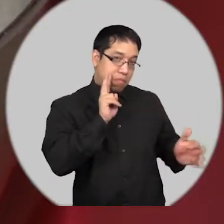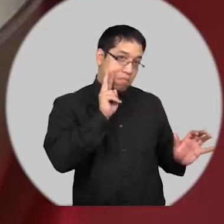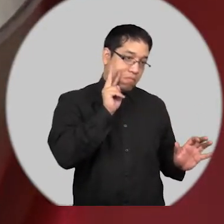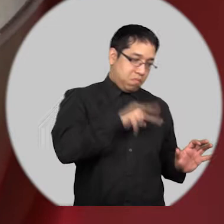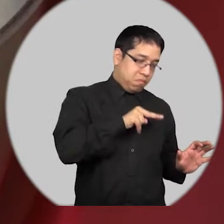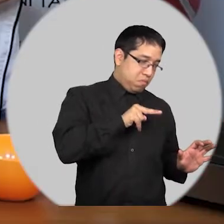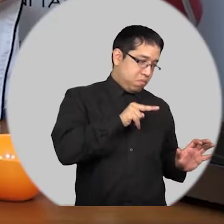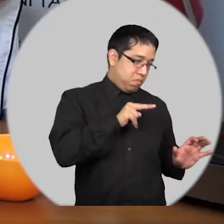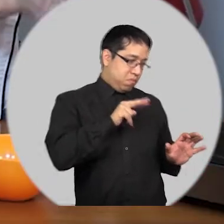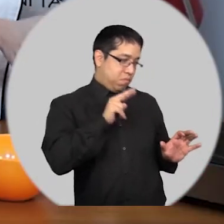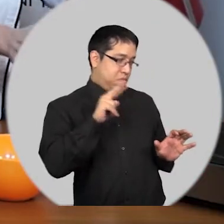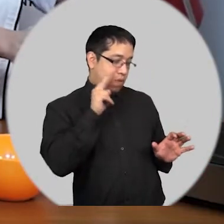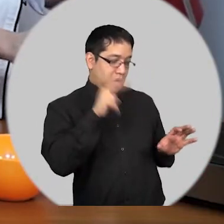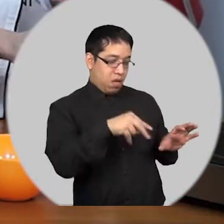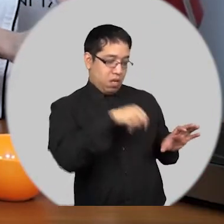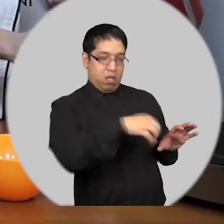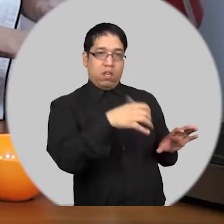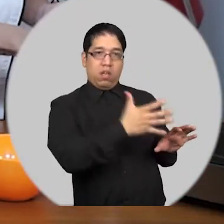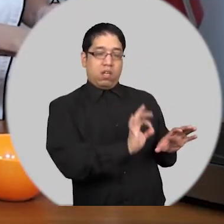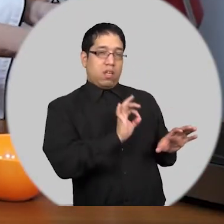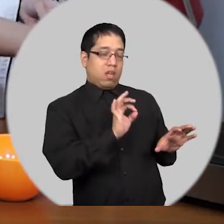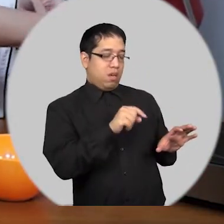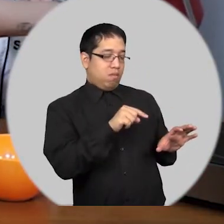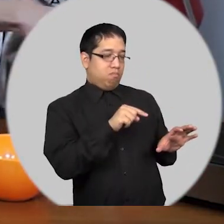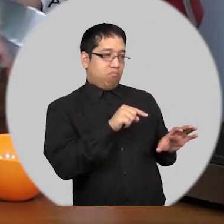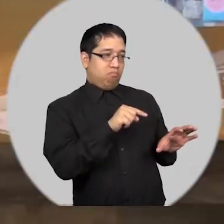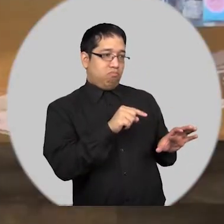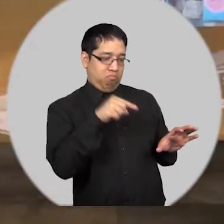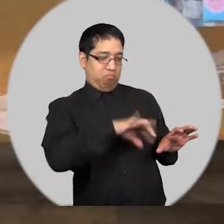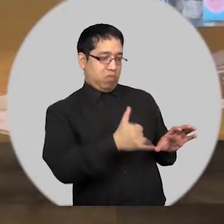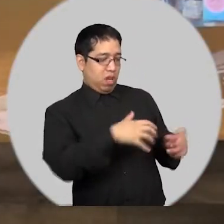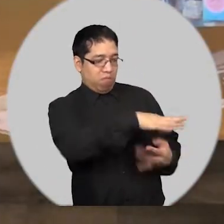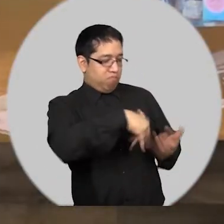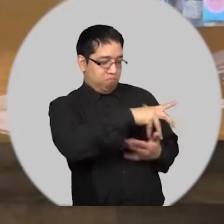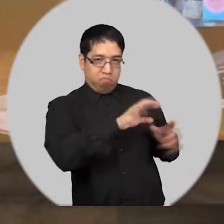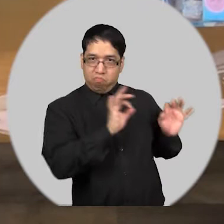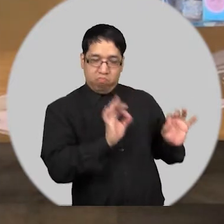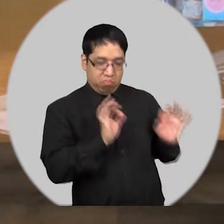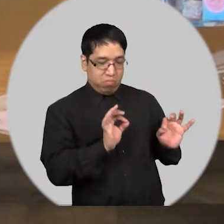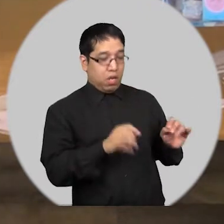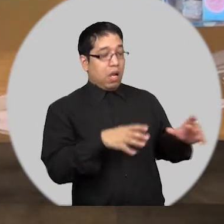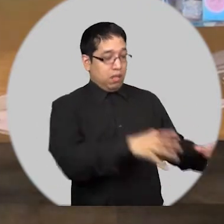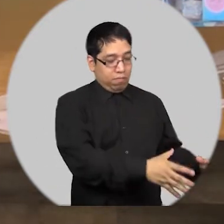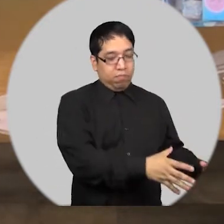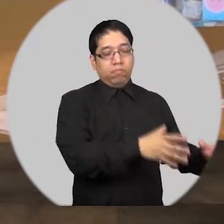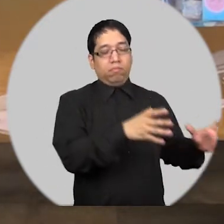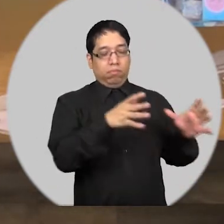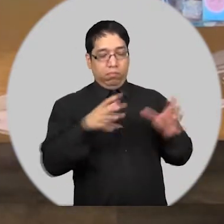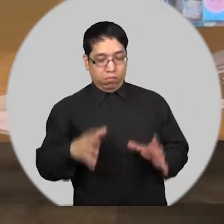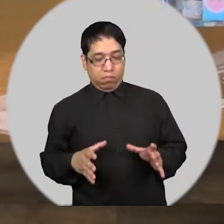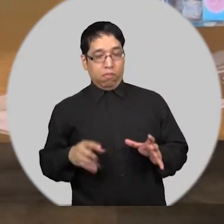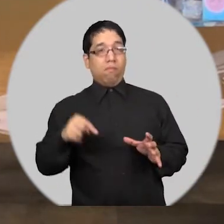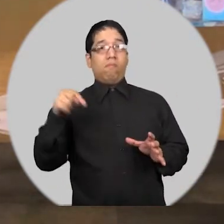vemos que nuestros ingredientes secos ya están integrados y a esto le vamos a